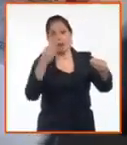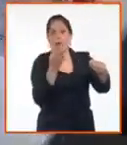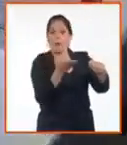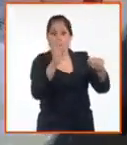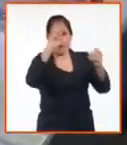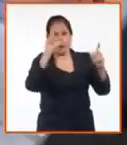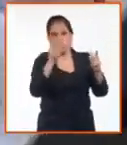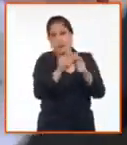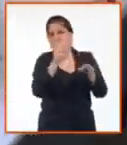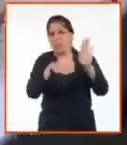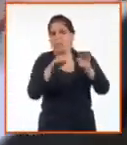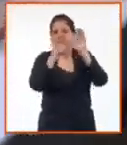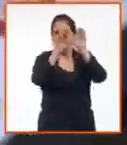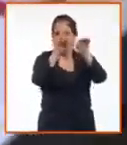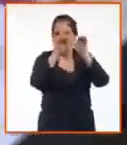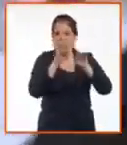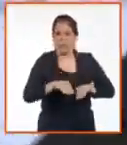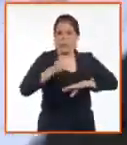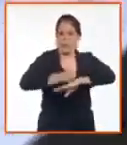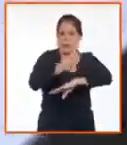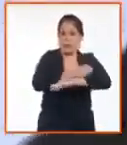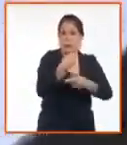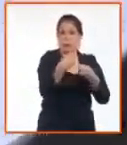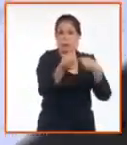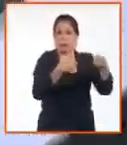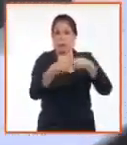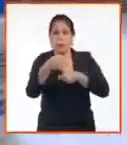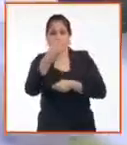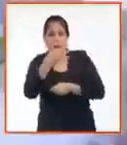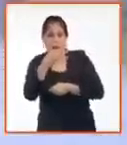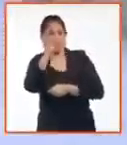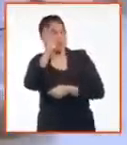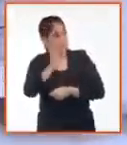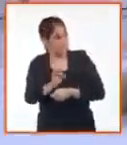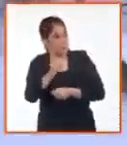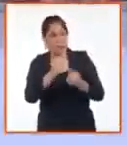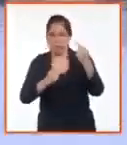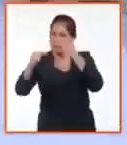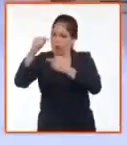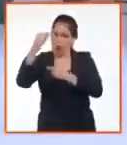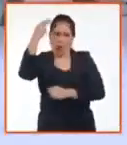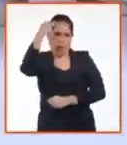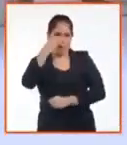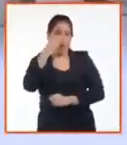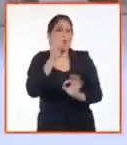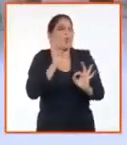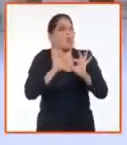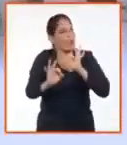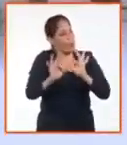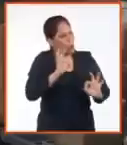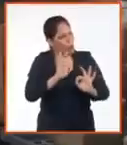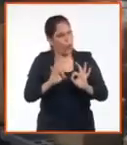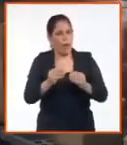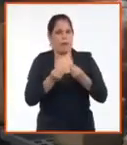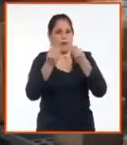almacenar transportar y comercializar medicamentos es una misión de cuidado y de máxima entrega cuando los recursos